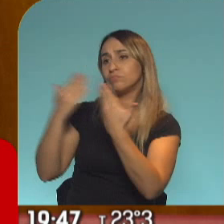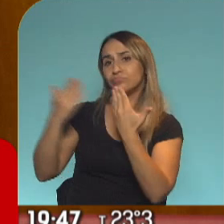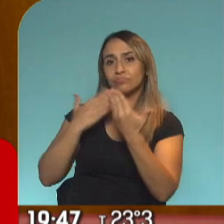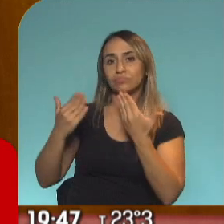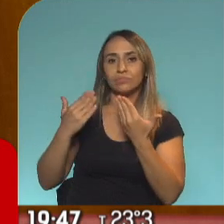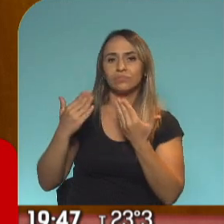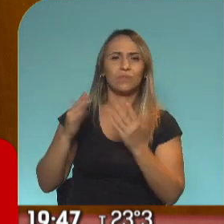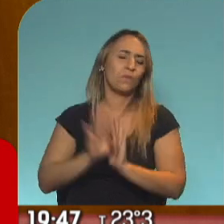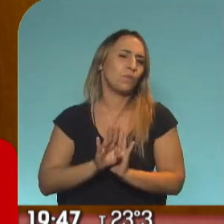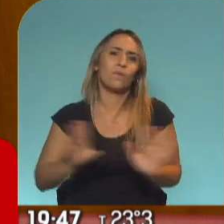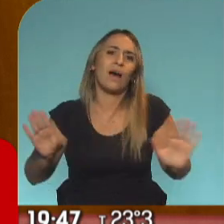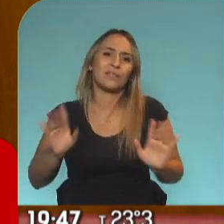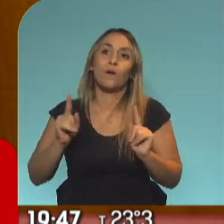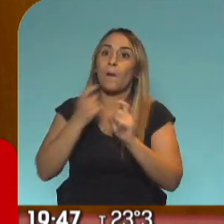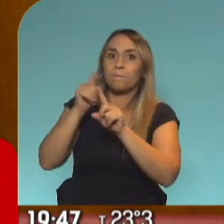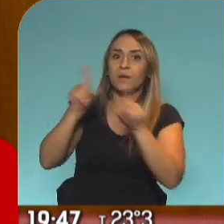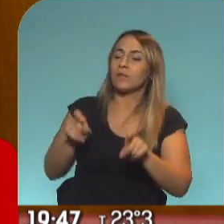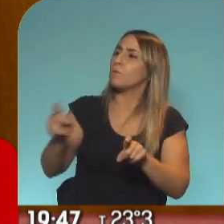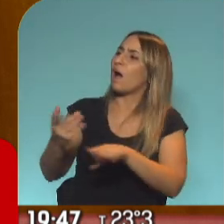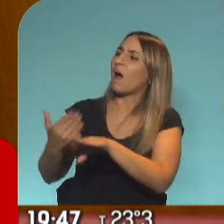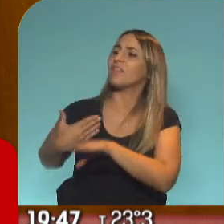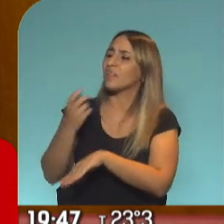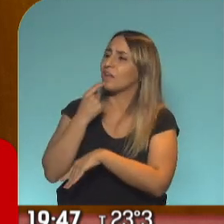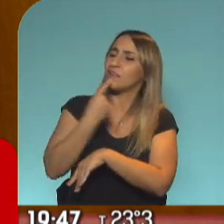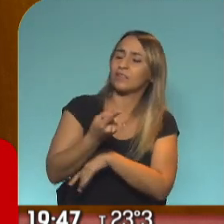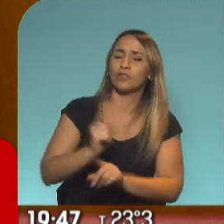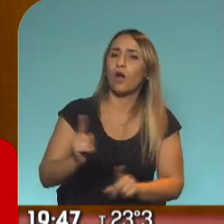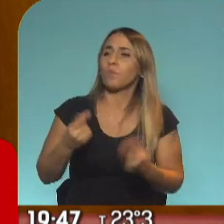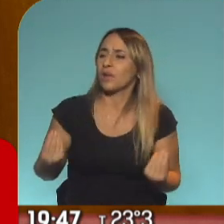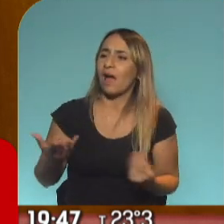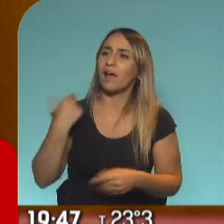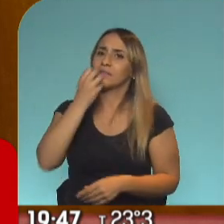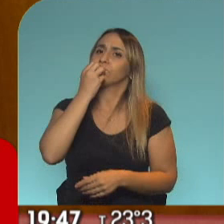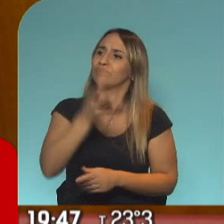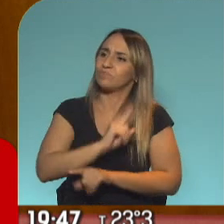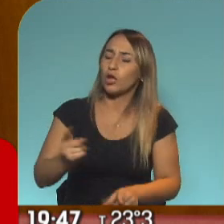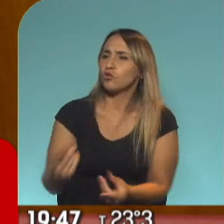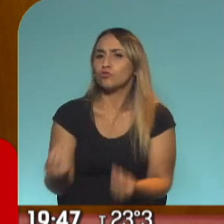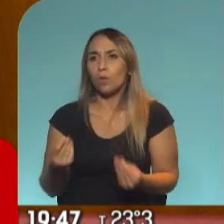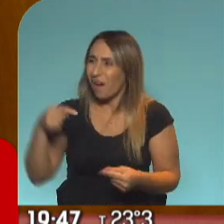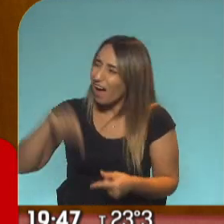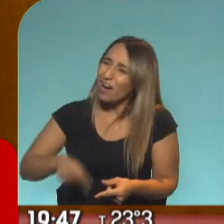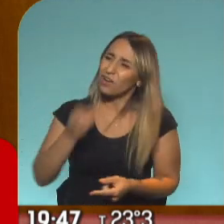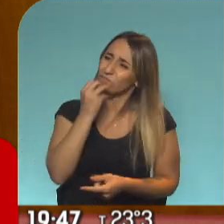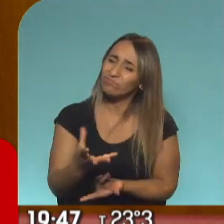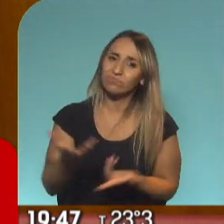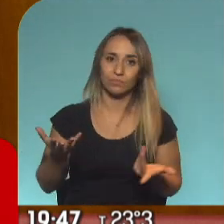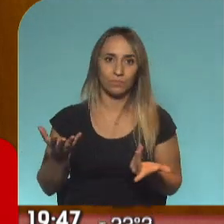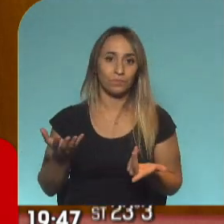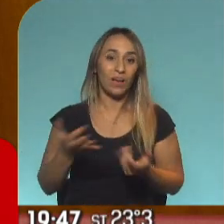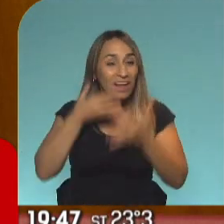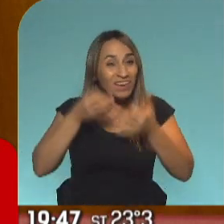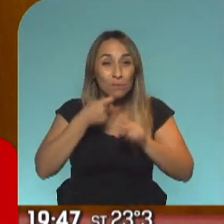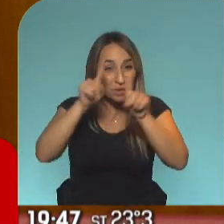tiene que existir más esa pregunta, ¿y por qué no lo dijiste antes? ¿Cómo no lo dijiste? Y ahora te venís a acordar, porque realmente